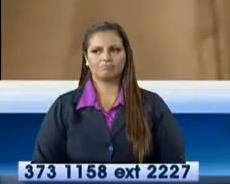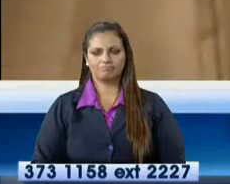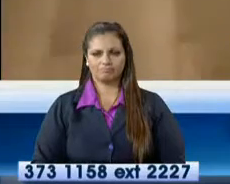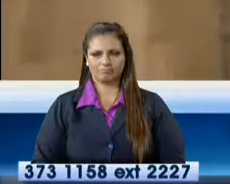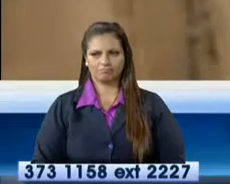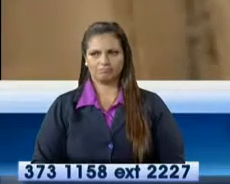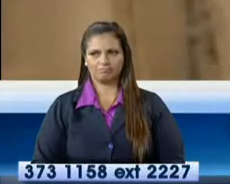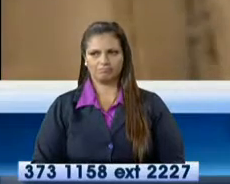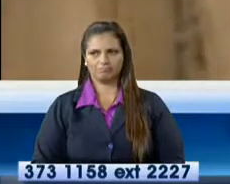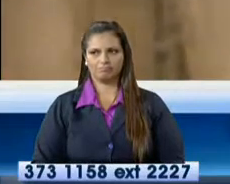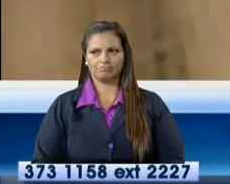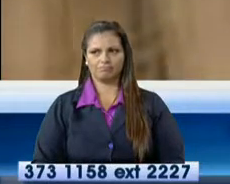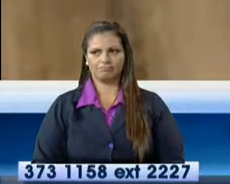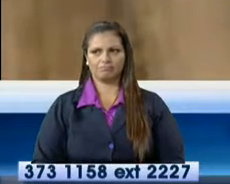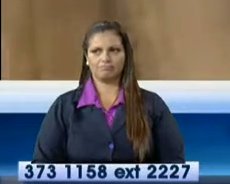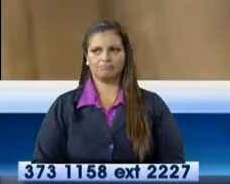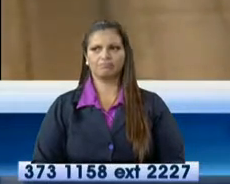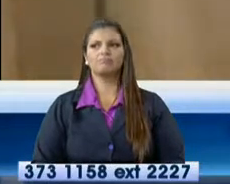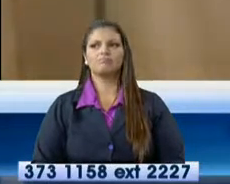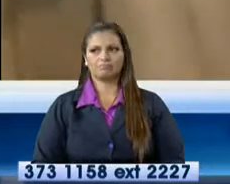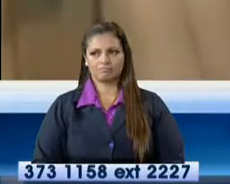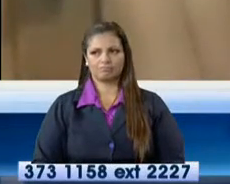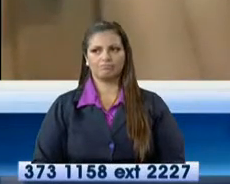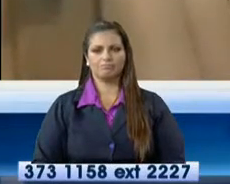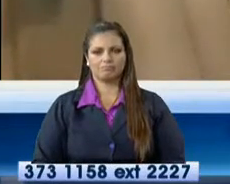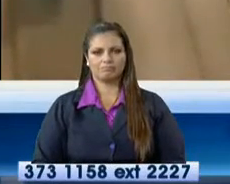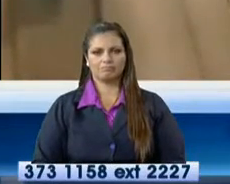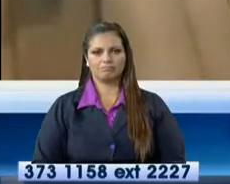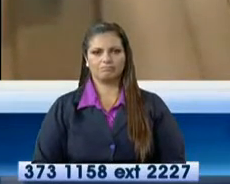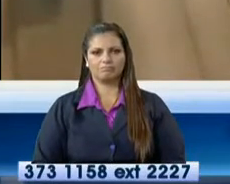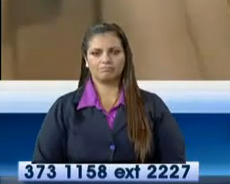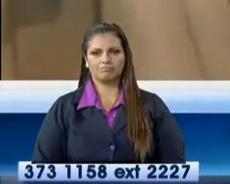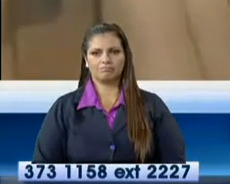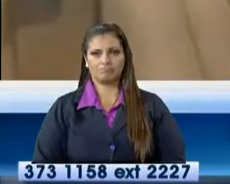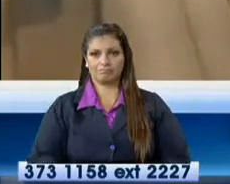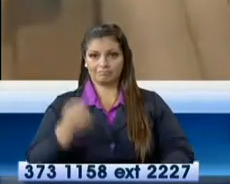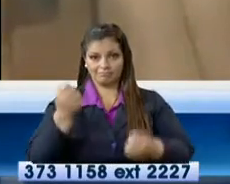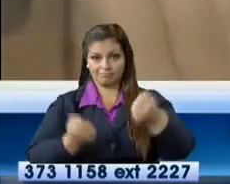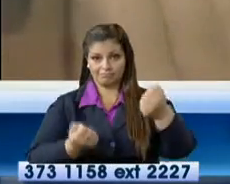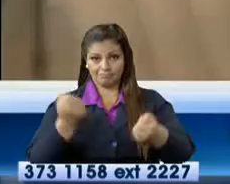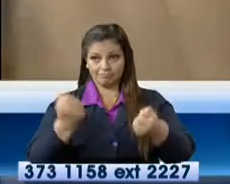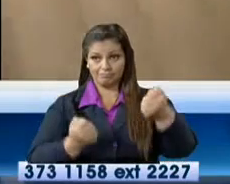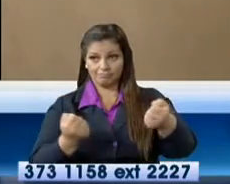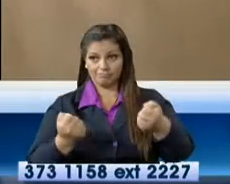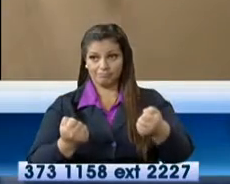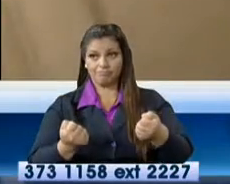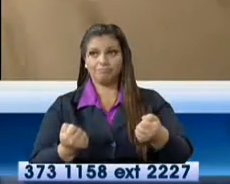Se bajan del vehículo, ¿no? Aparentemente se bajan del vehículo, ¿verdad?